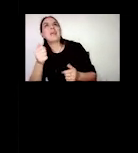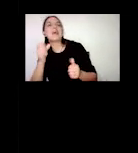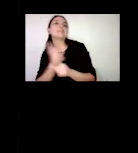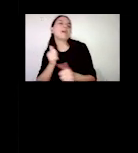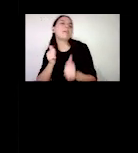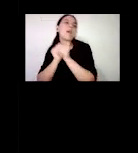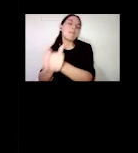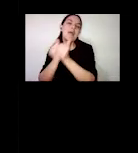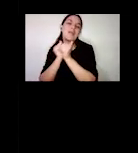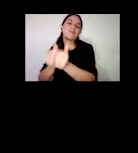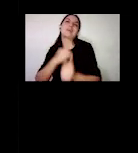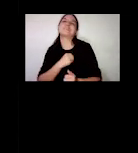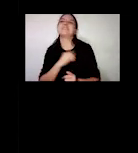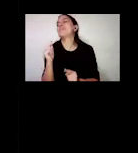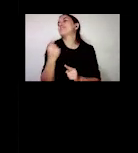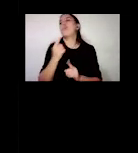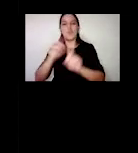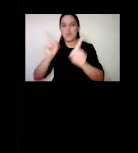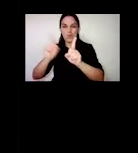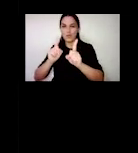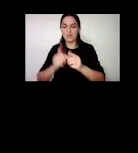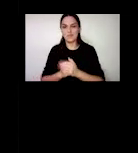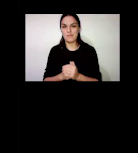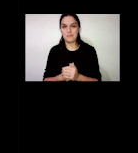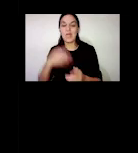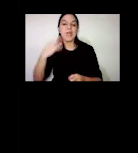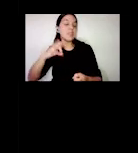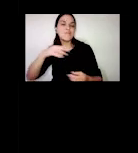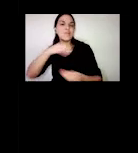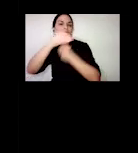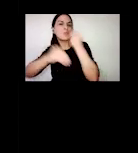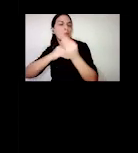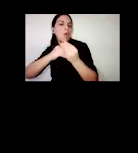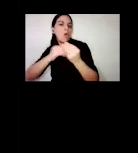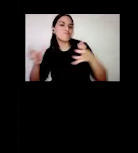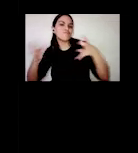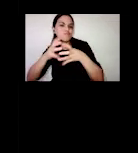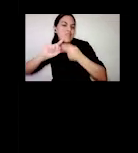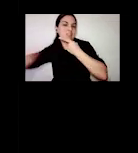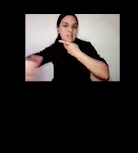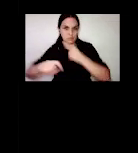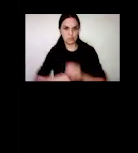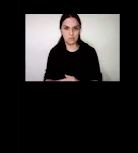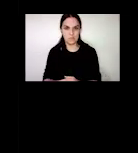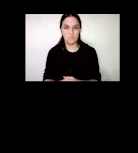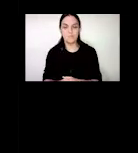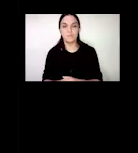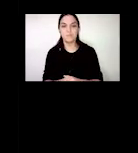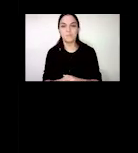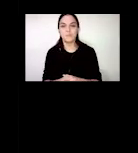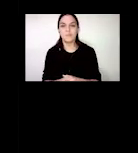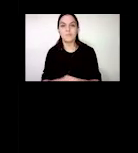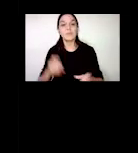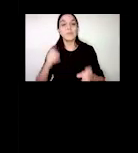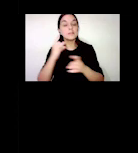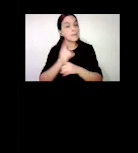para que no se sienta solo, no, la tía no. Tiene que ser un grupo familiar directo. Y siempre que